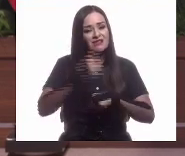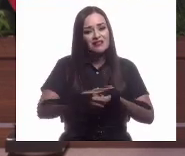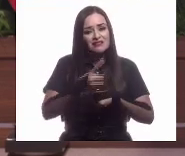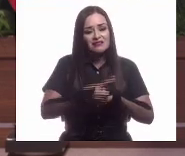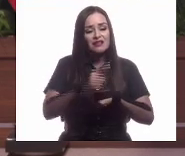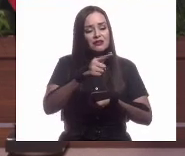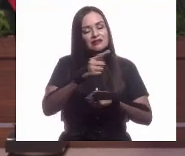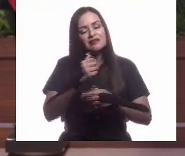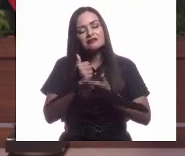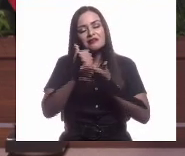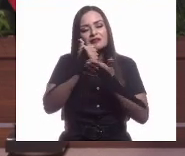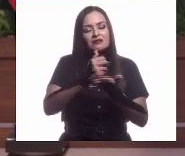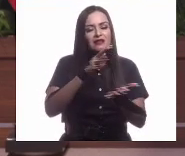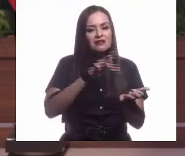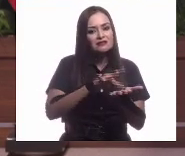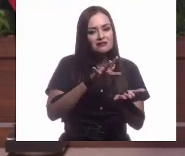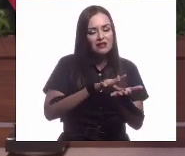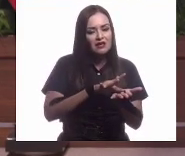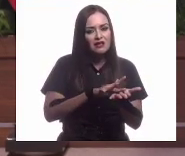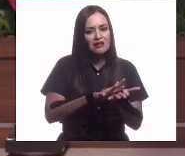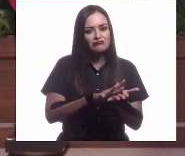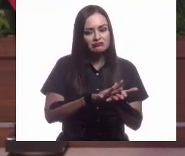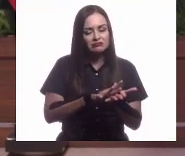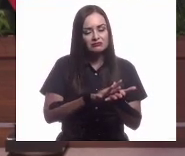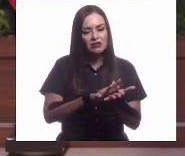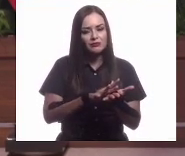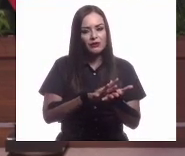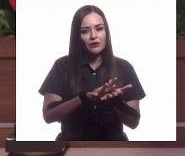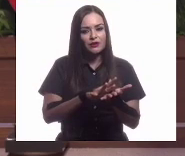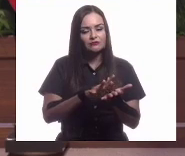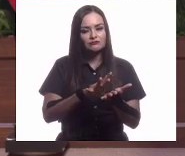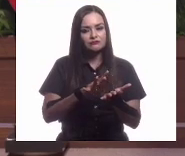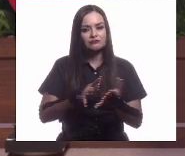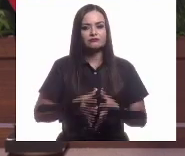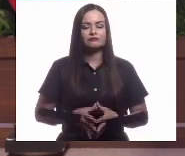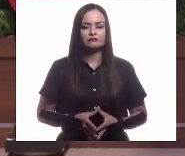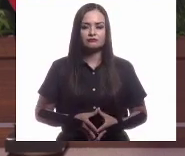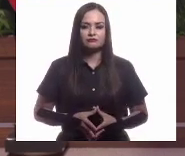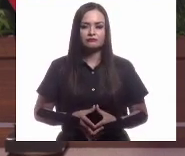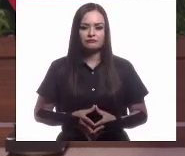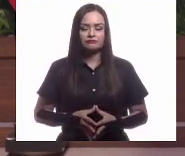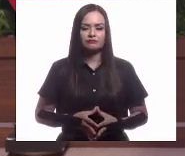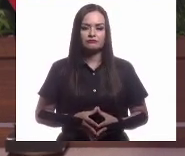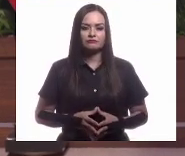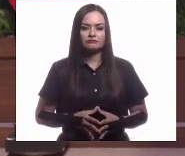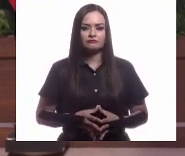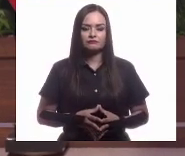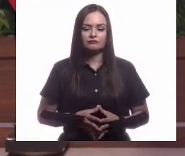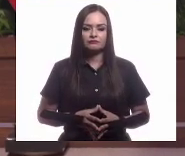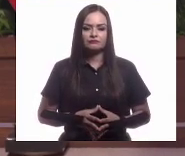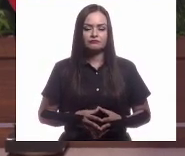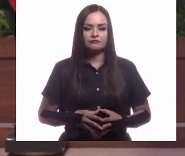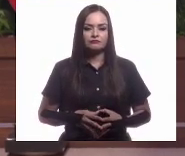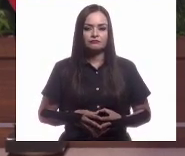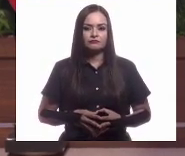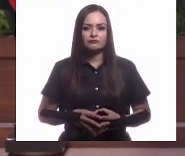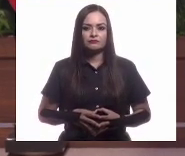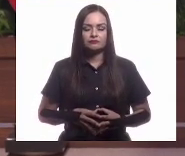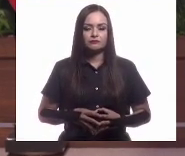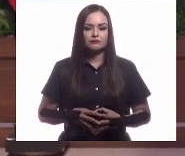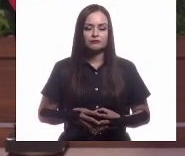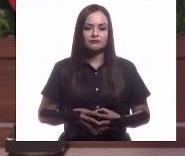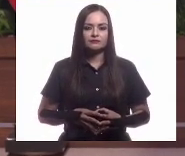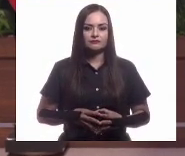pero además se pone fin al proceso judicial y a toda la maquinaria que hay que echar a andar. Con